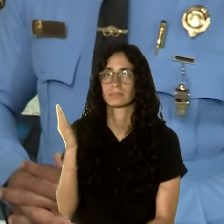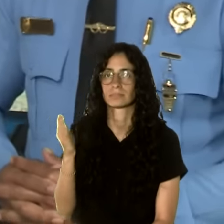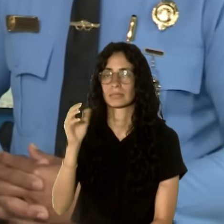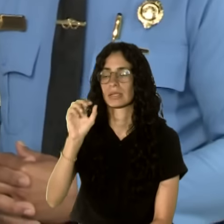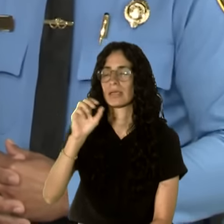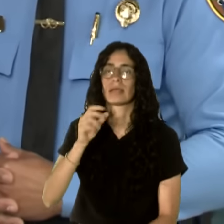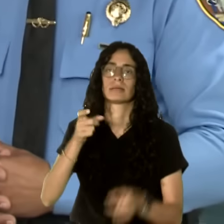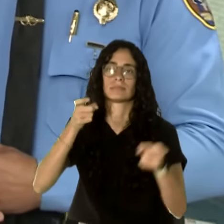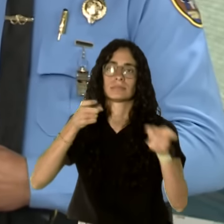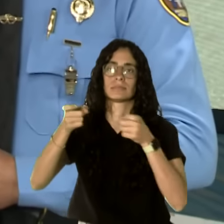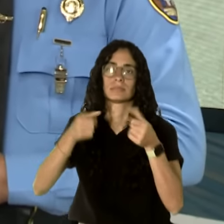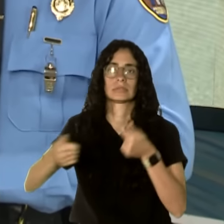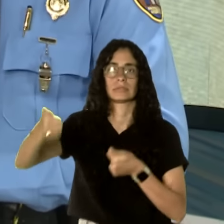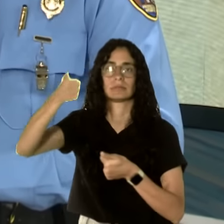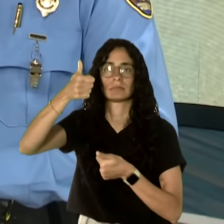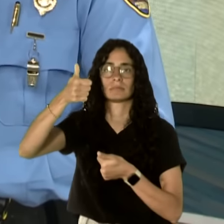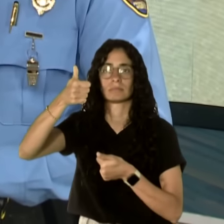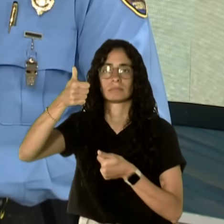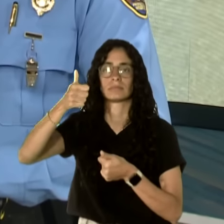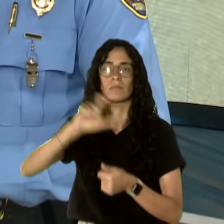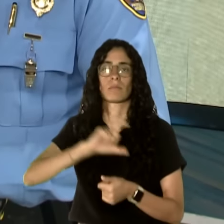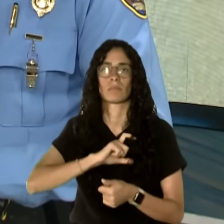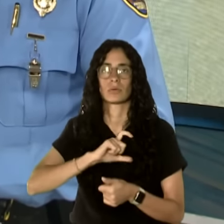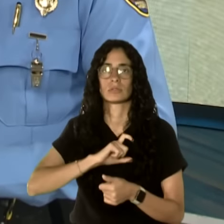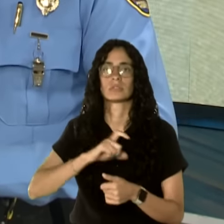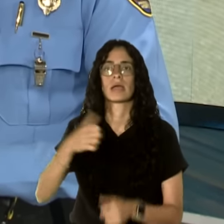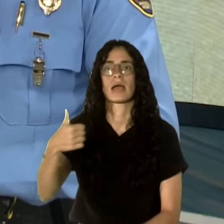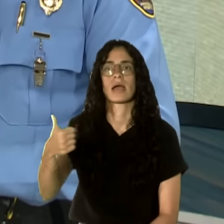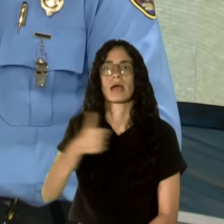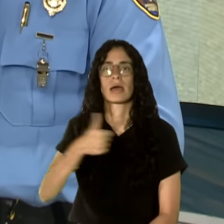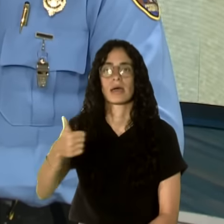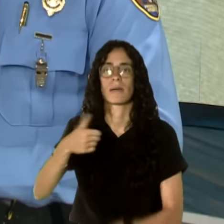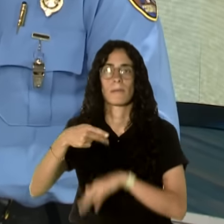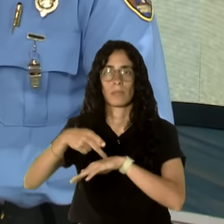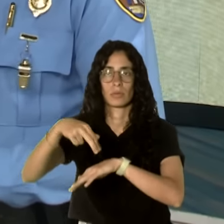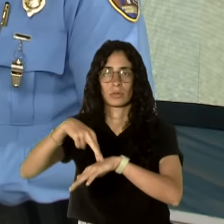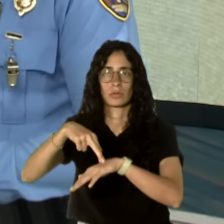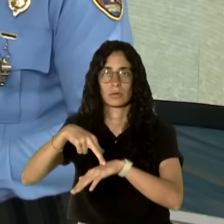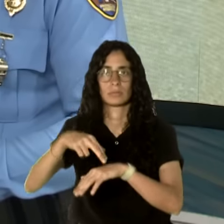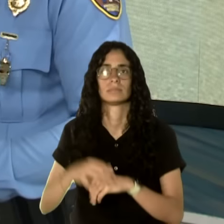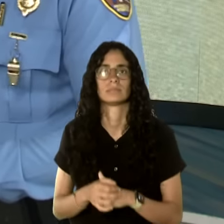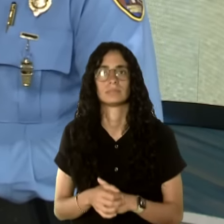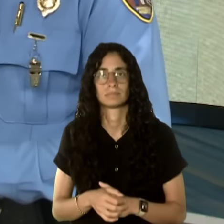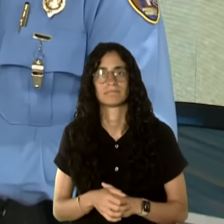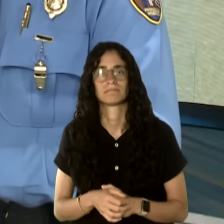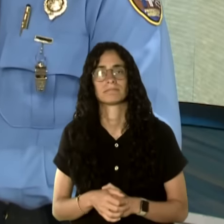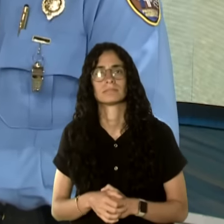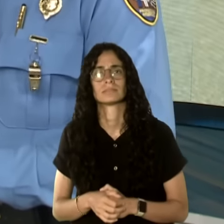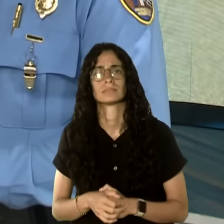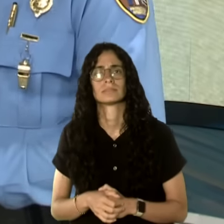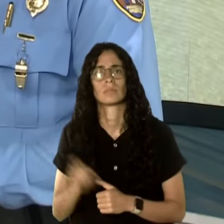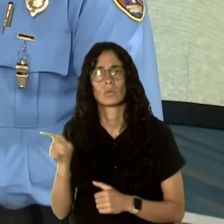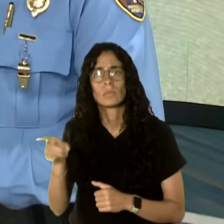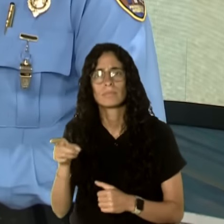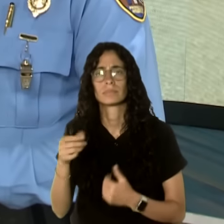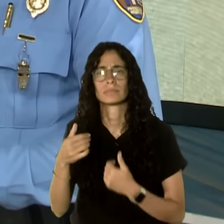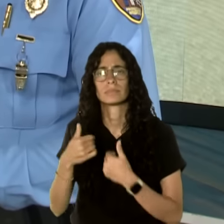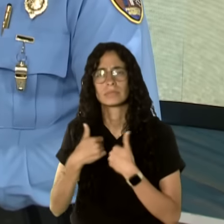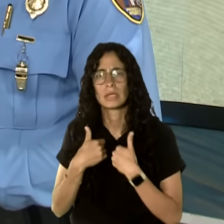director auxiliar del negociado de patrulla de carretera de la policía de Puerto Rico Gracias por acompañarnos tenient siul ustedes tienen una gran